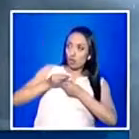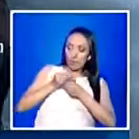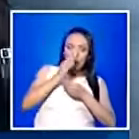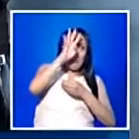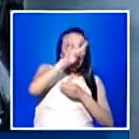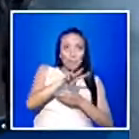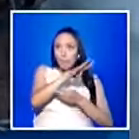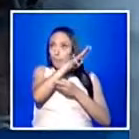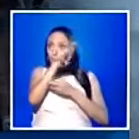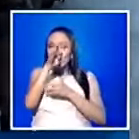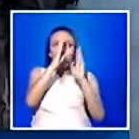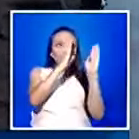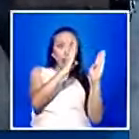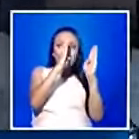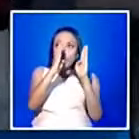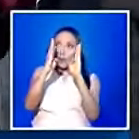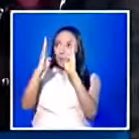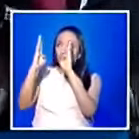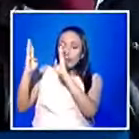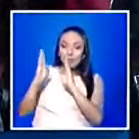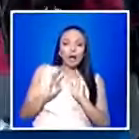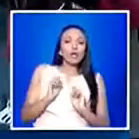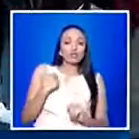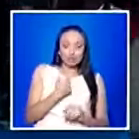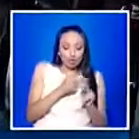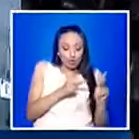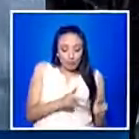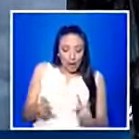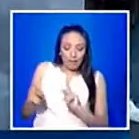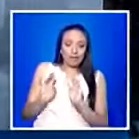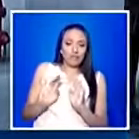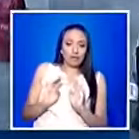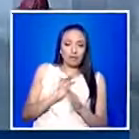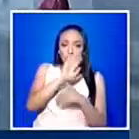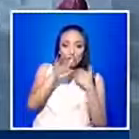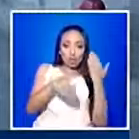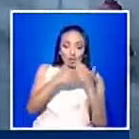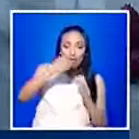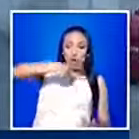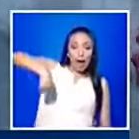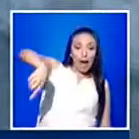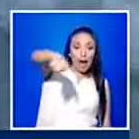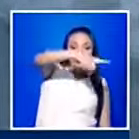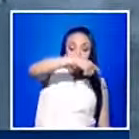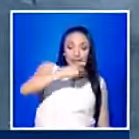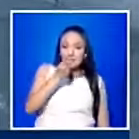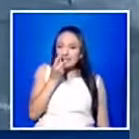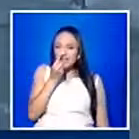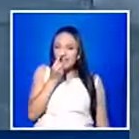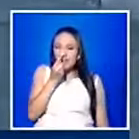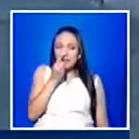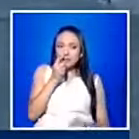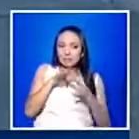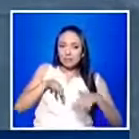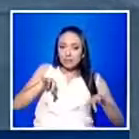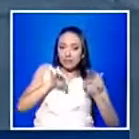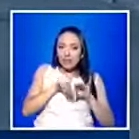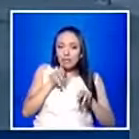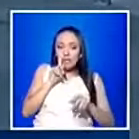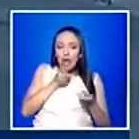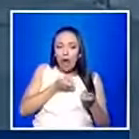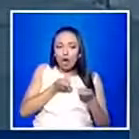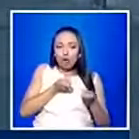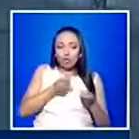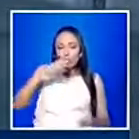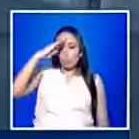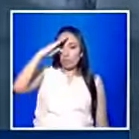planificación propia del Distrito Manuela Sáenz. Y están tomados en cuenta todos estos puntos de interés, puntos importantes para la intervención